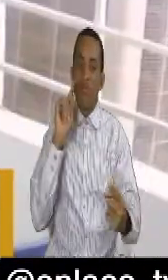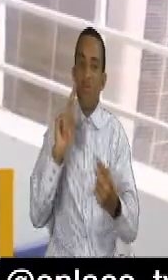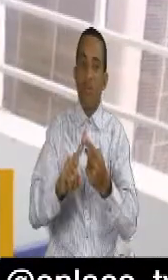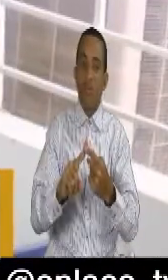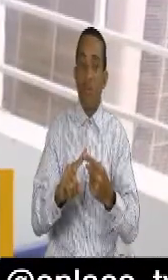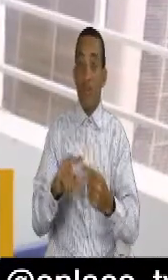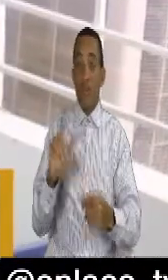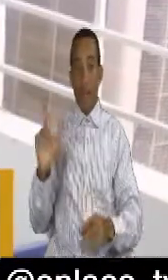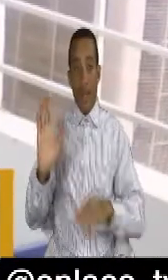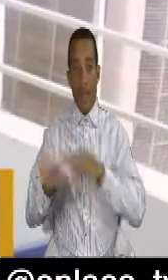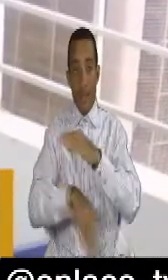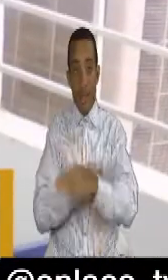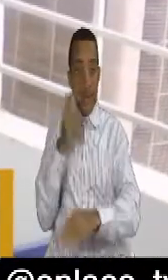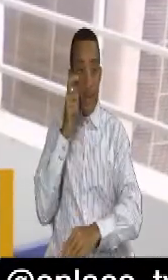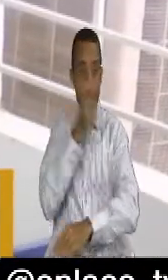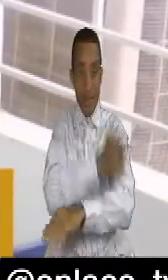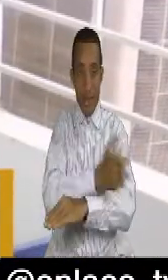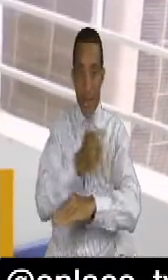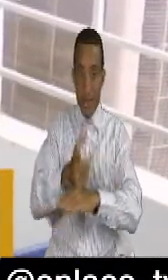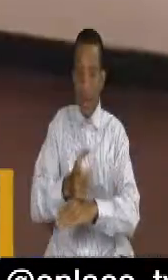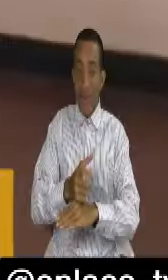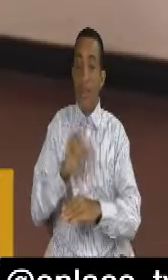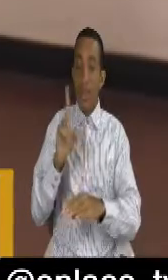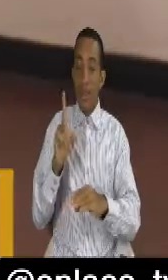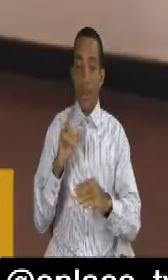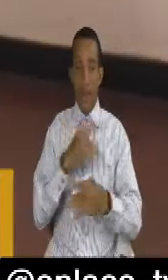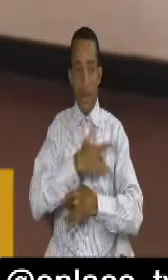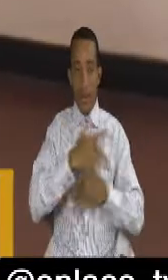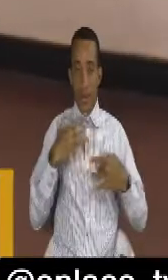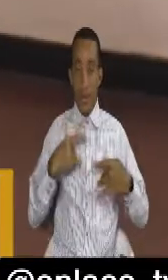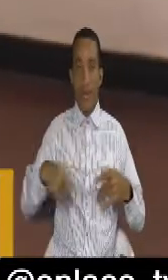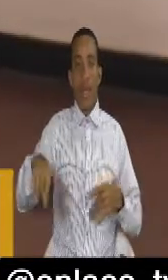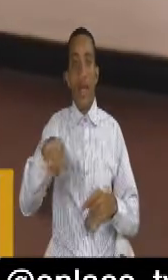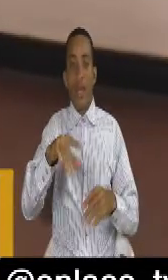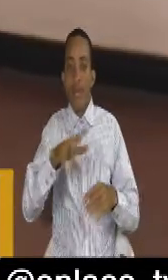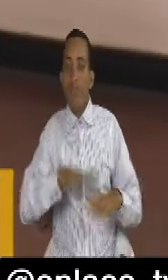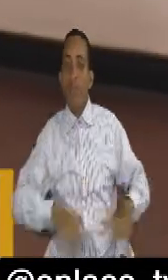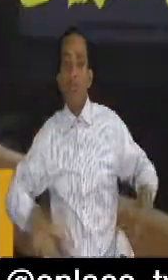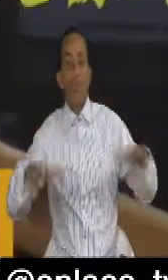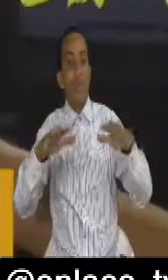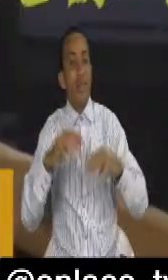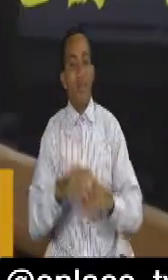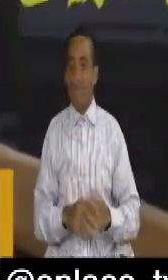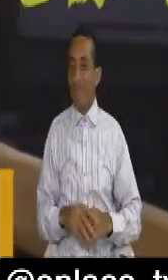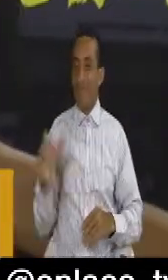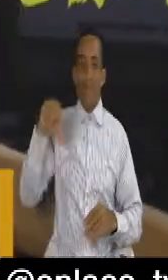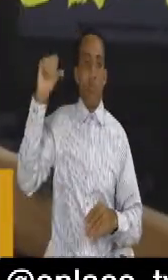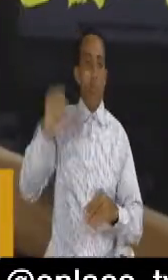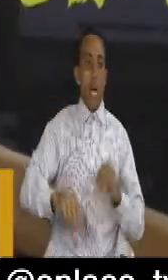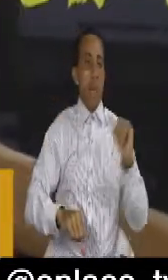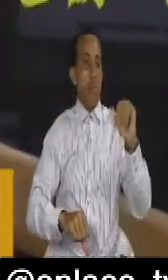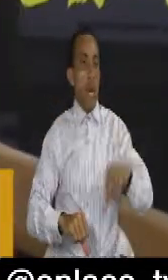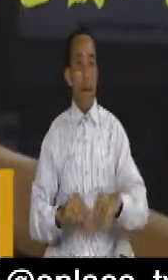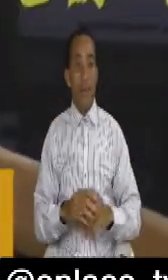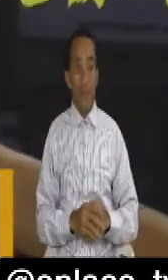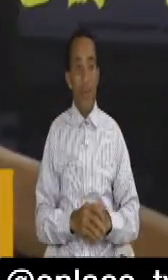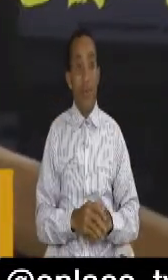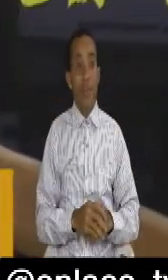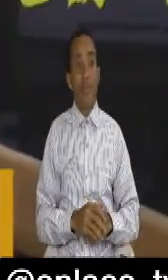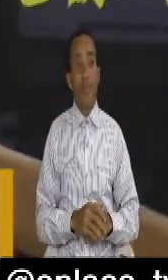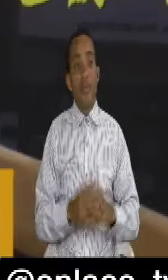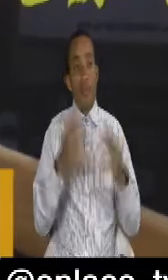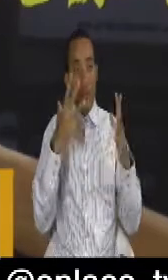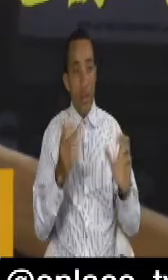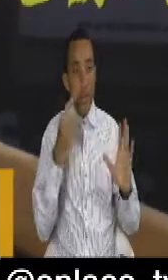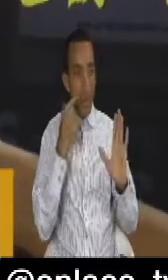Nacional de Salud los casos de negligencia en la atención médica en esta municipalidad. Nosotros hemos hecho unos compromisos con la Supersalud y queremos a ellos